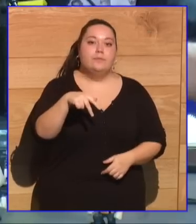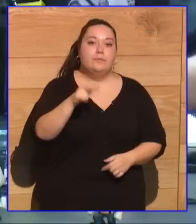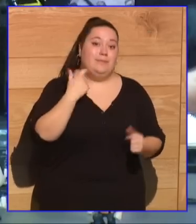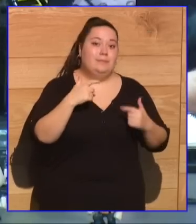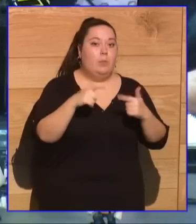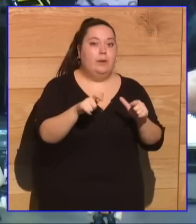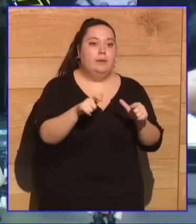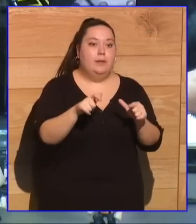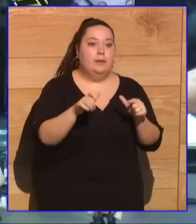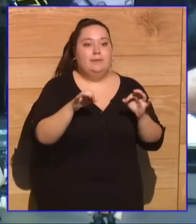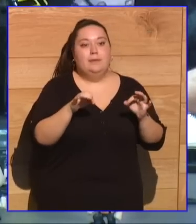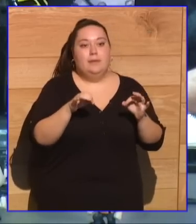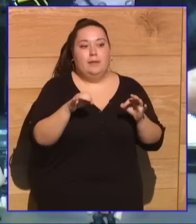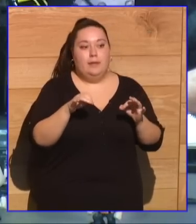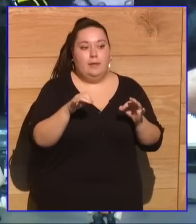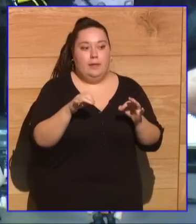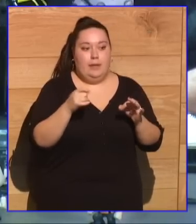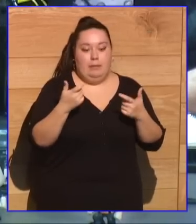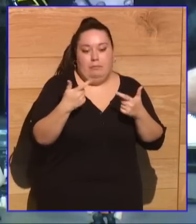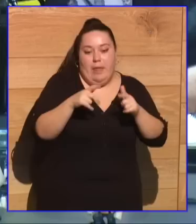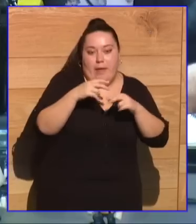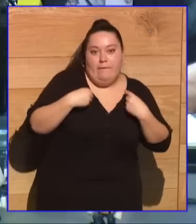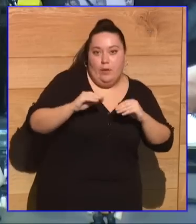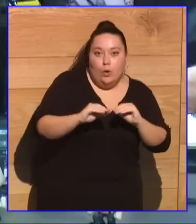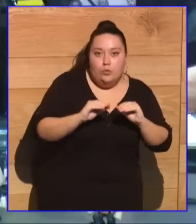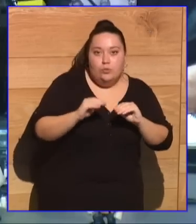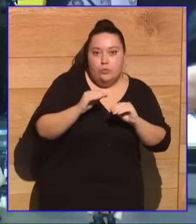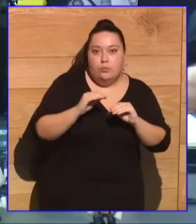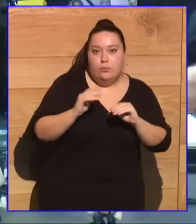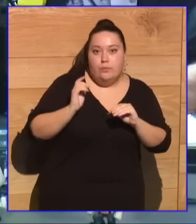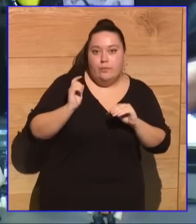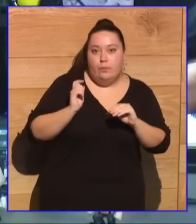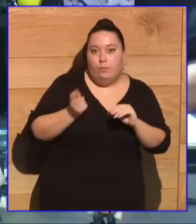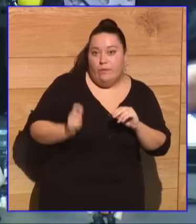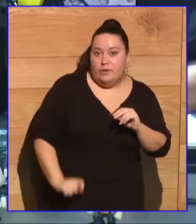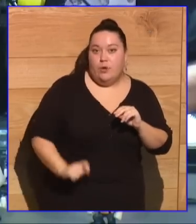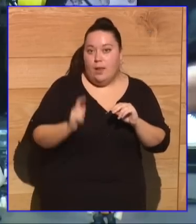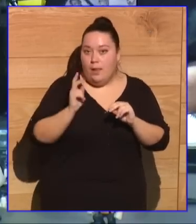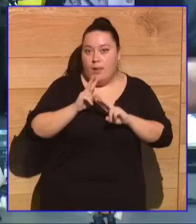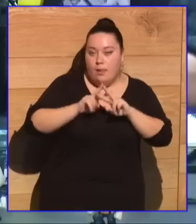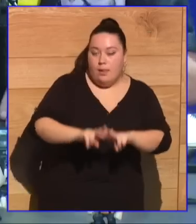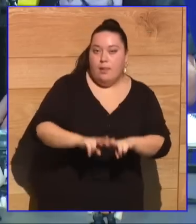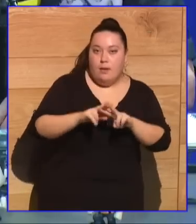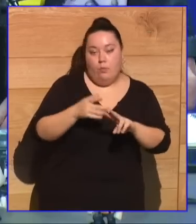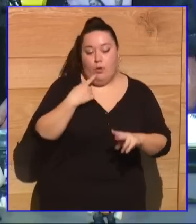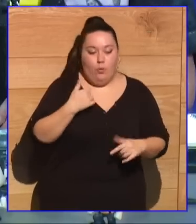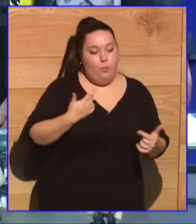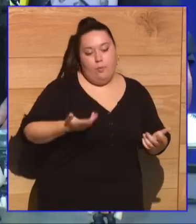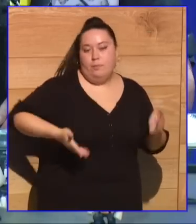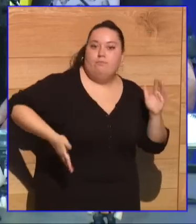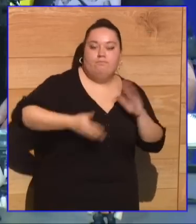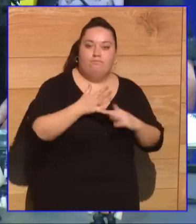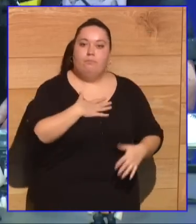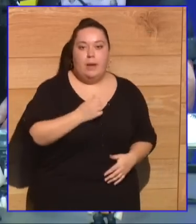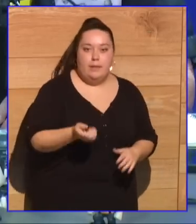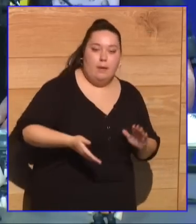parte ahora de la carrera que estamos analizando de él, se caracteriza un poco por decir, pues vamos para adelante, ¿no? Yo creo que eso es lo más